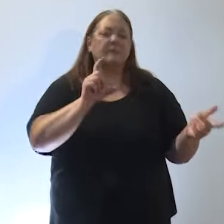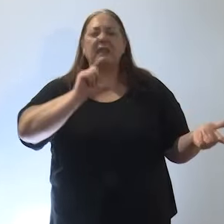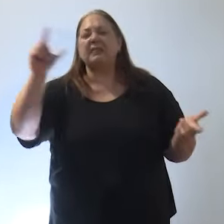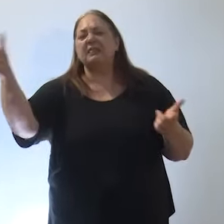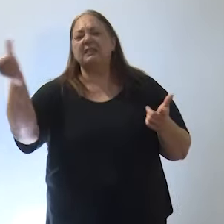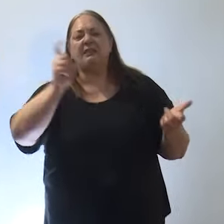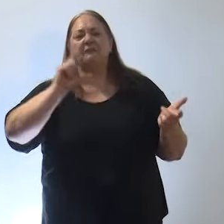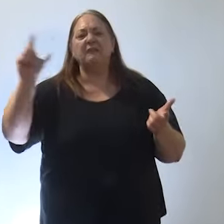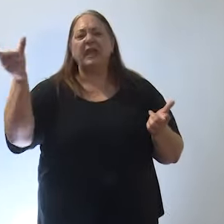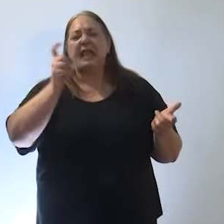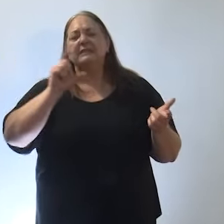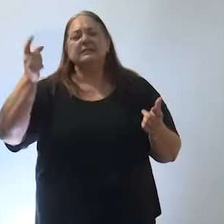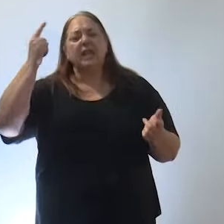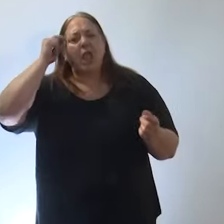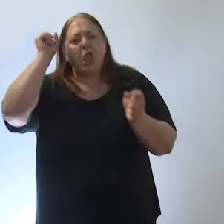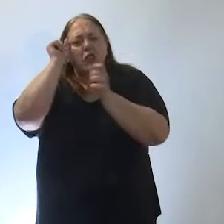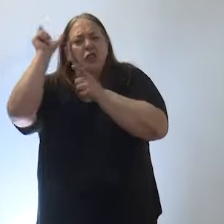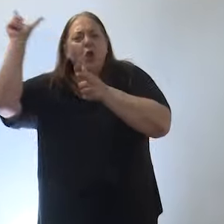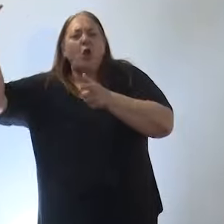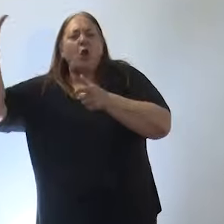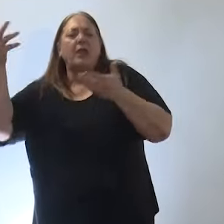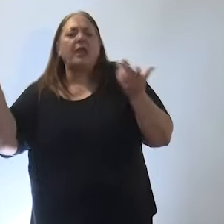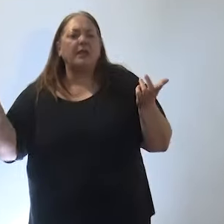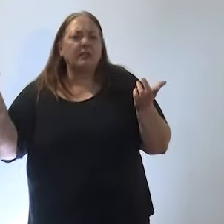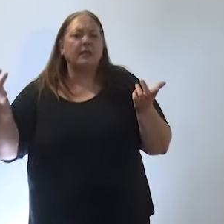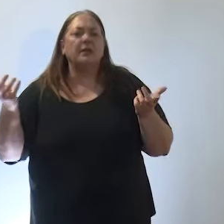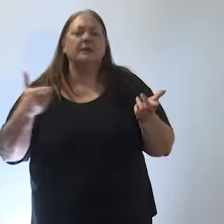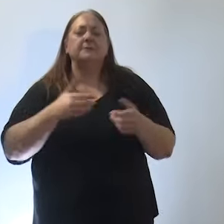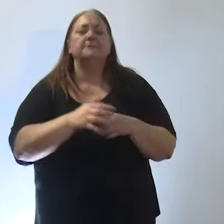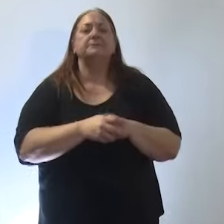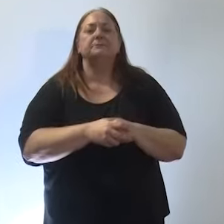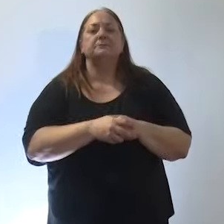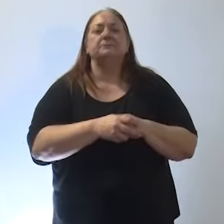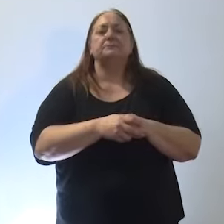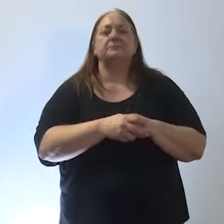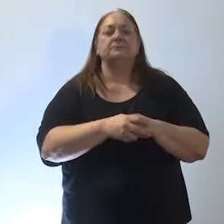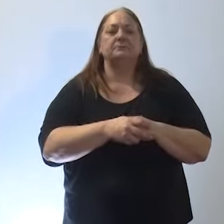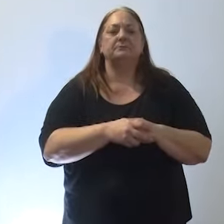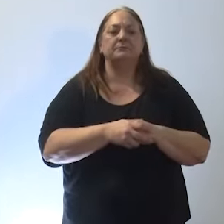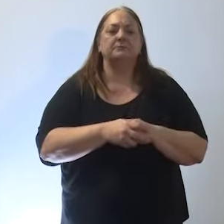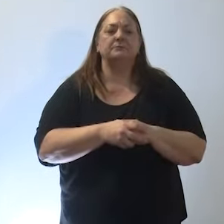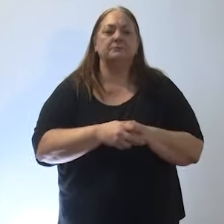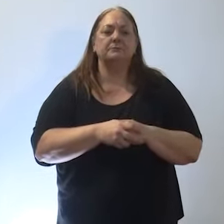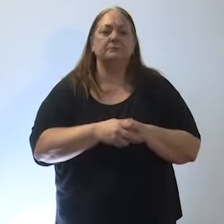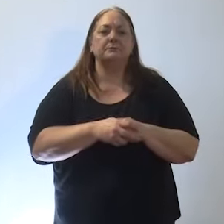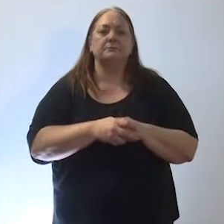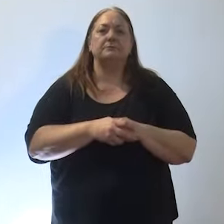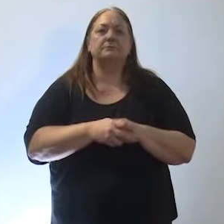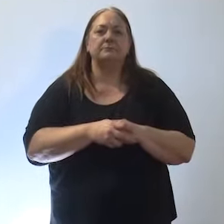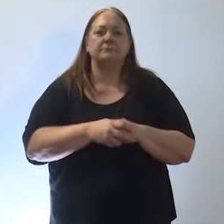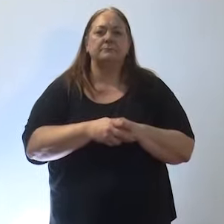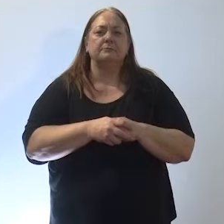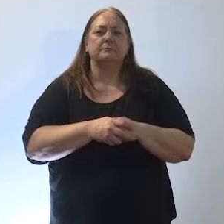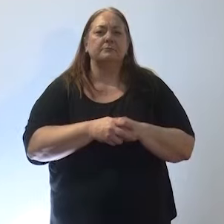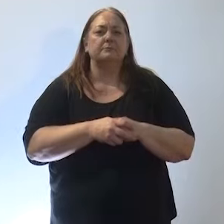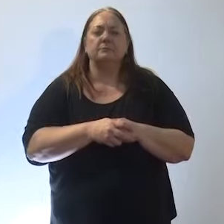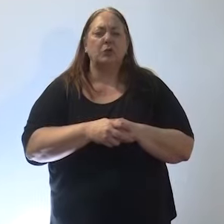ves por ejemplo el caso de Pablo sem que también con otro nombre digamos Me parece que quiere lo